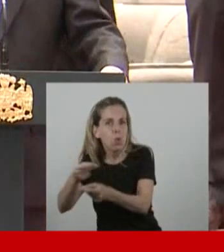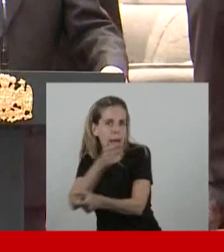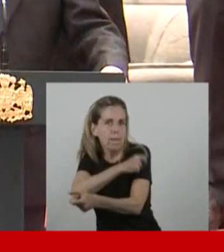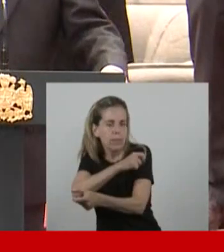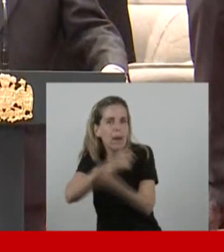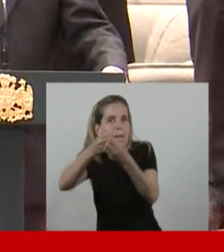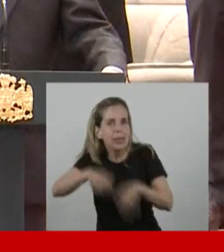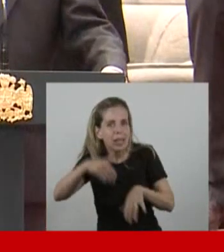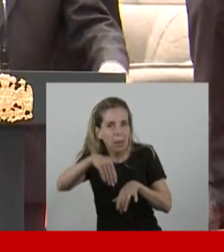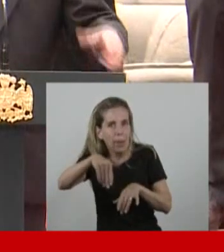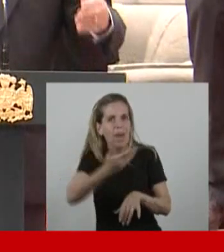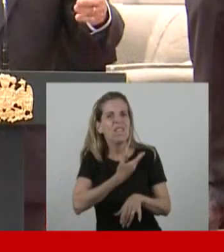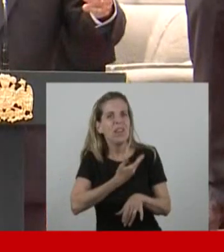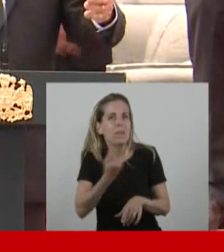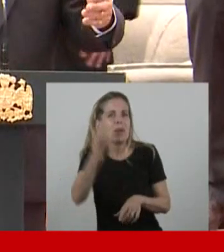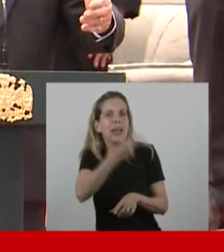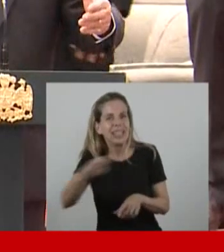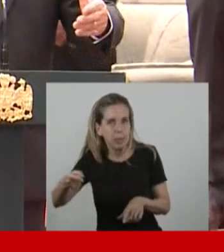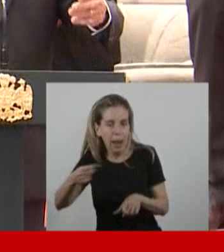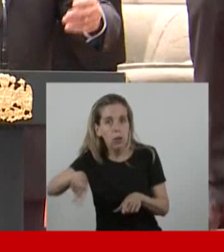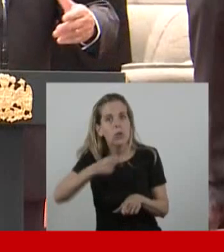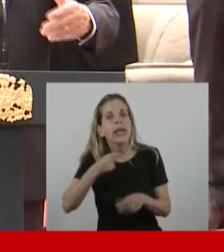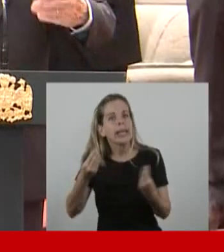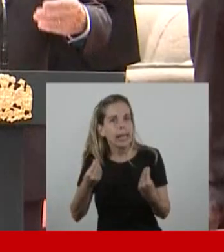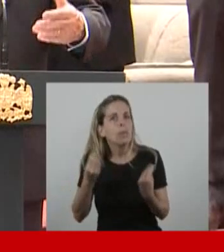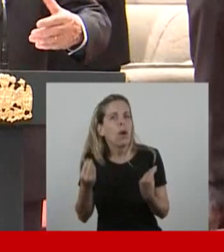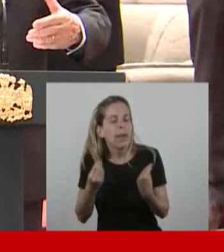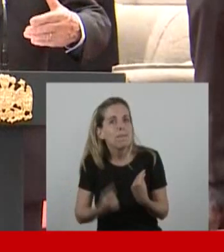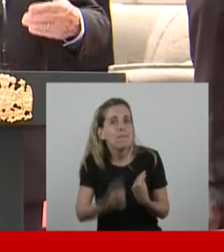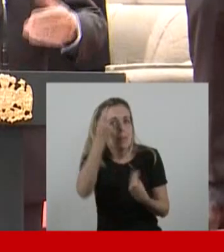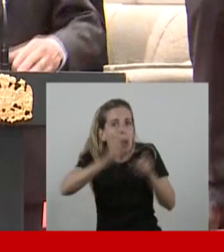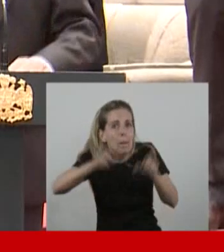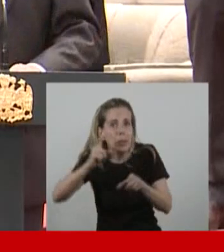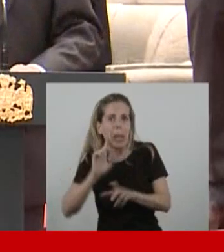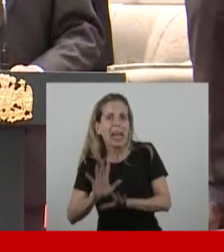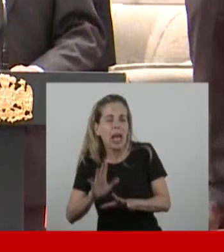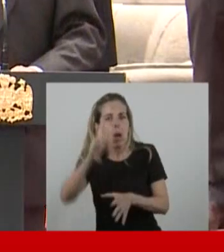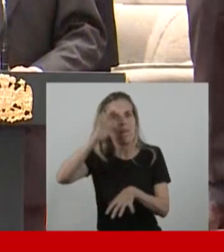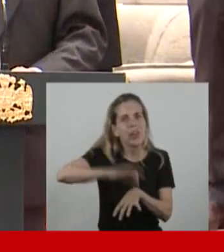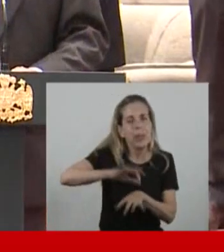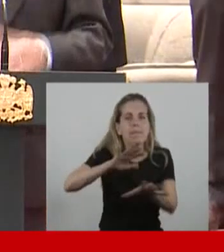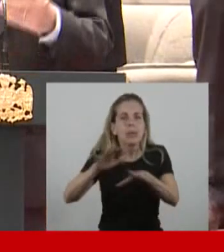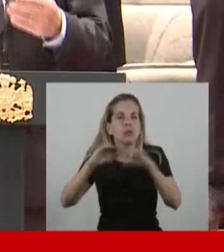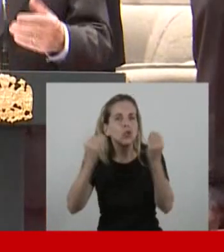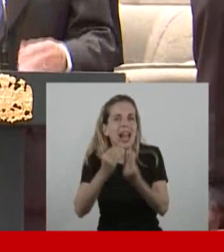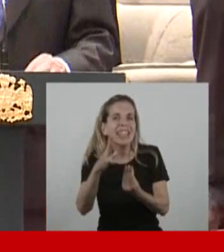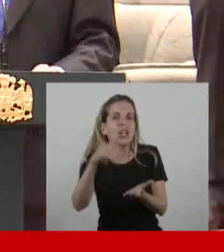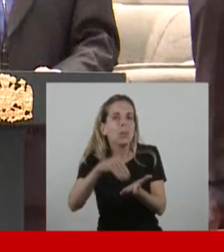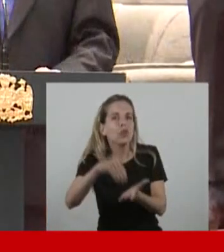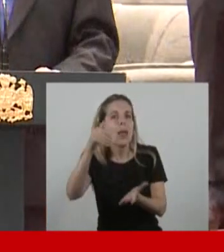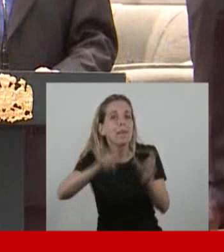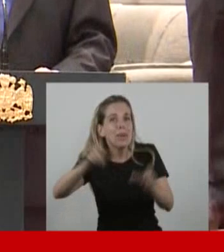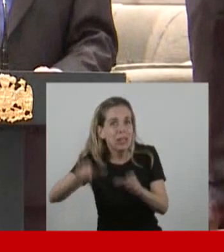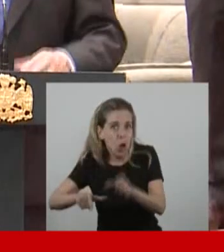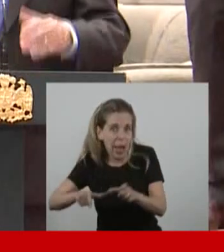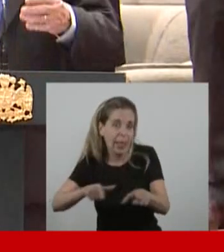febrero. Nuestra intención es poder vacunar a la población de riesgo, cerca de 5 millones de personas durante el primer trimestre de este